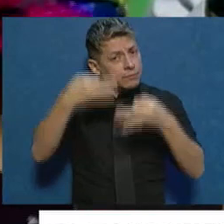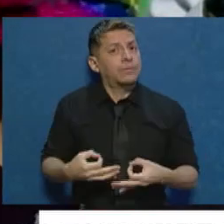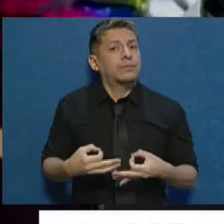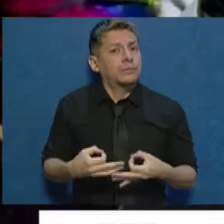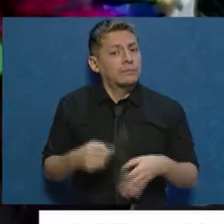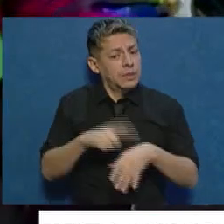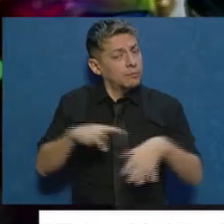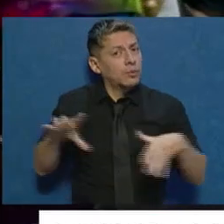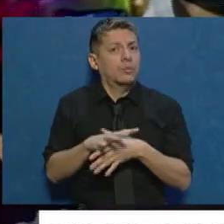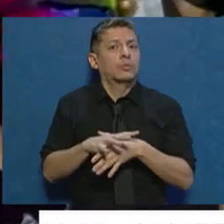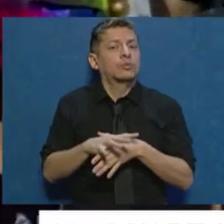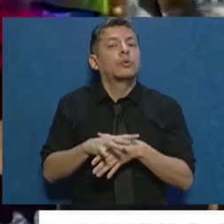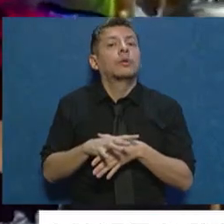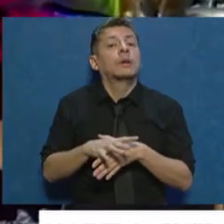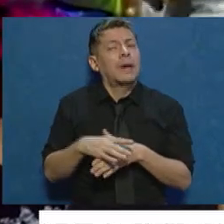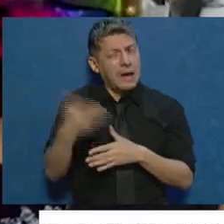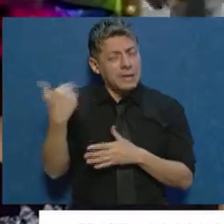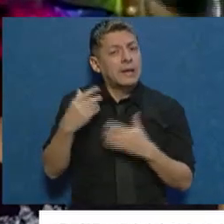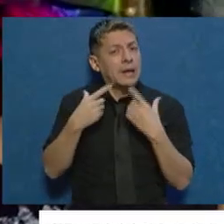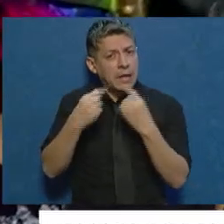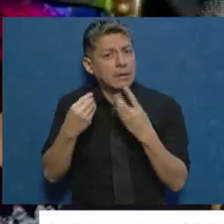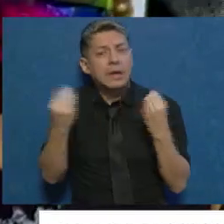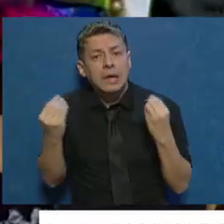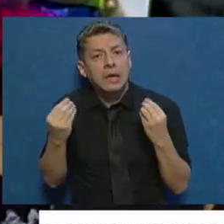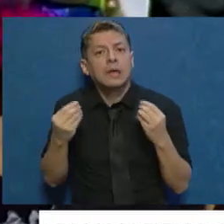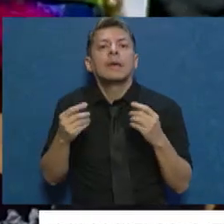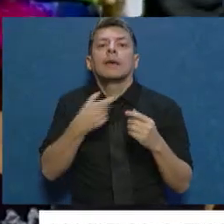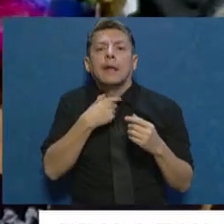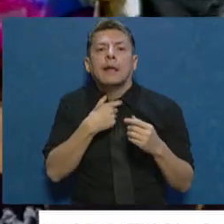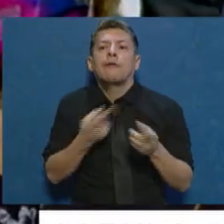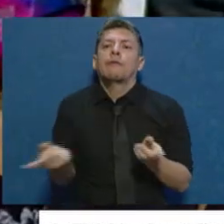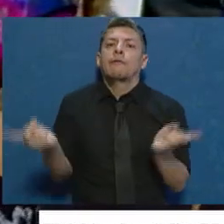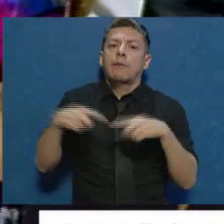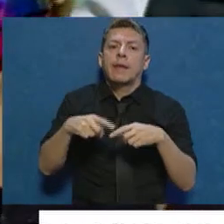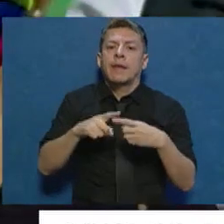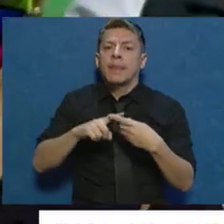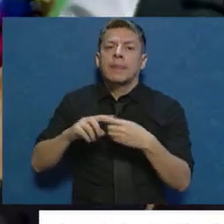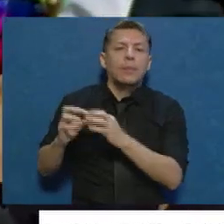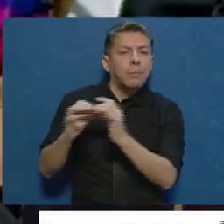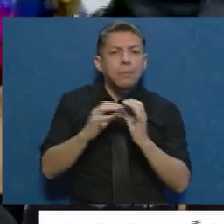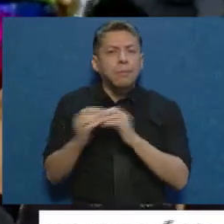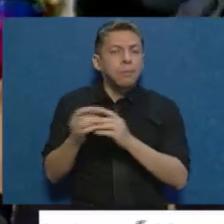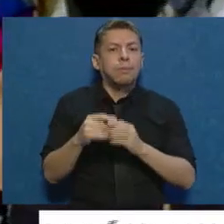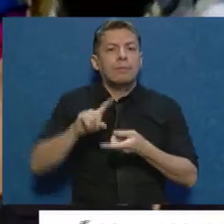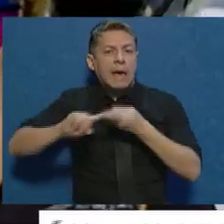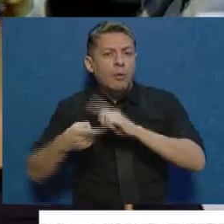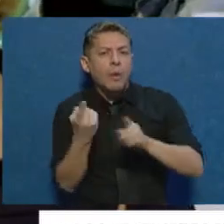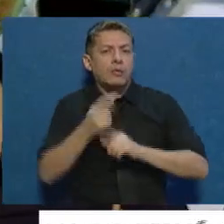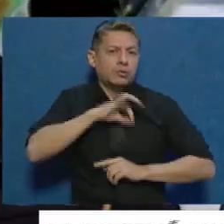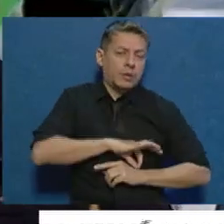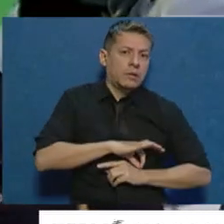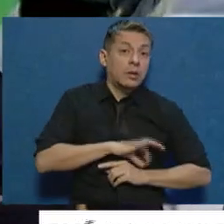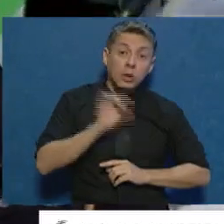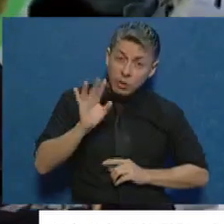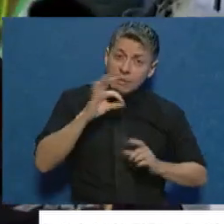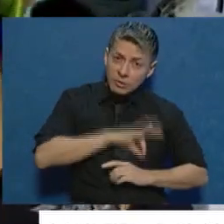que engloba todos los reclamos que venimos haciendo, es el de la apertura de paritarias. Y en el marco de esa apertura de paritaria nosotros necesitamos discutir muchas cosas, no solo lo salarial,